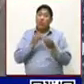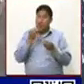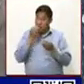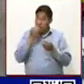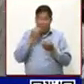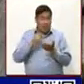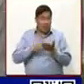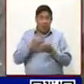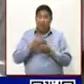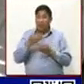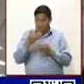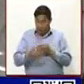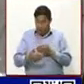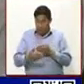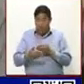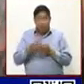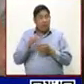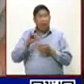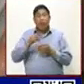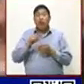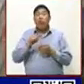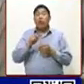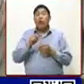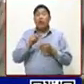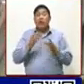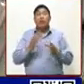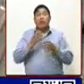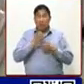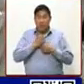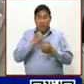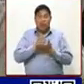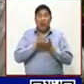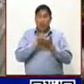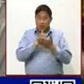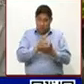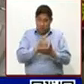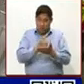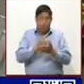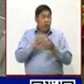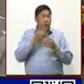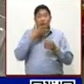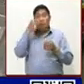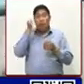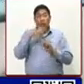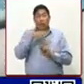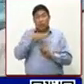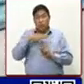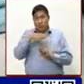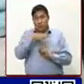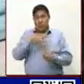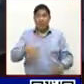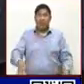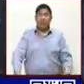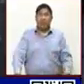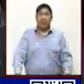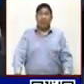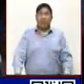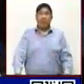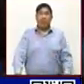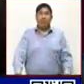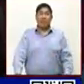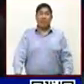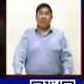sí, estos se acaban. Y sobre todo para que Juan Manuel reciba la ayuda necesaria para que mejore su condición.